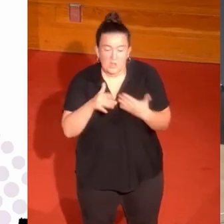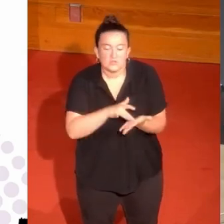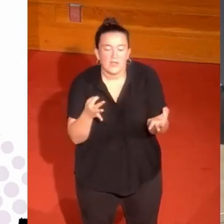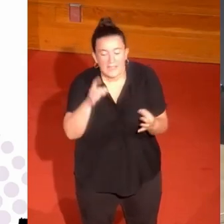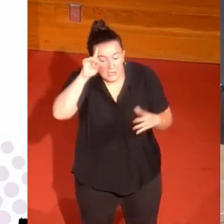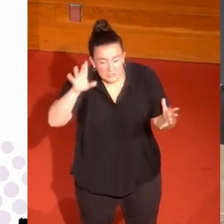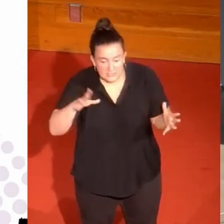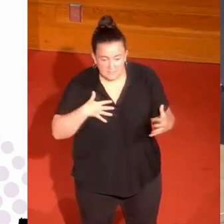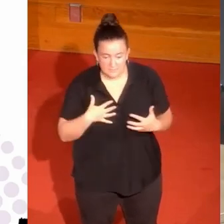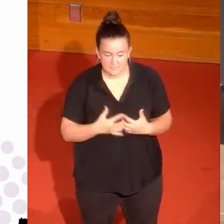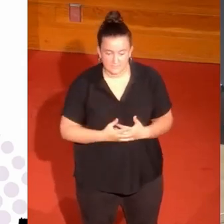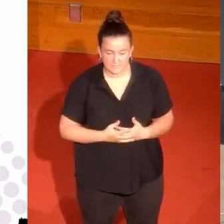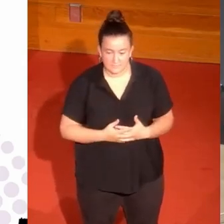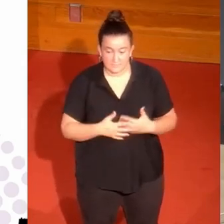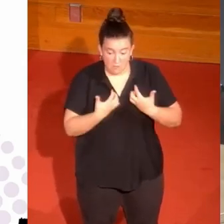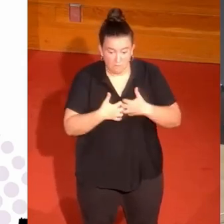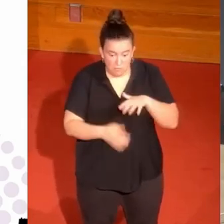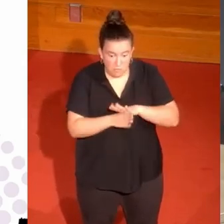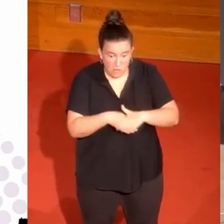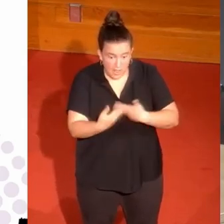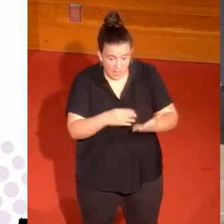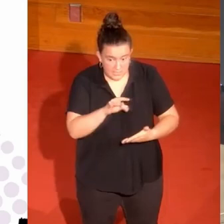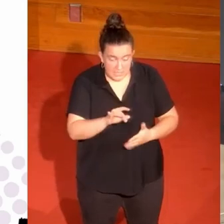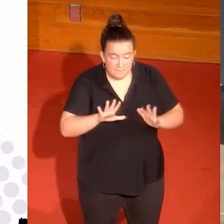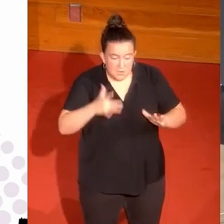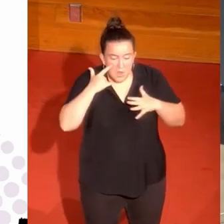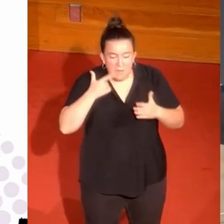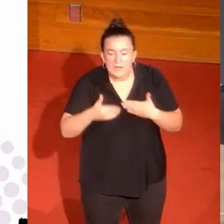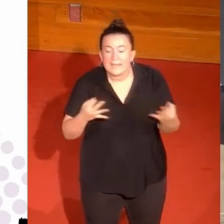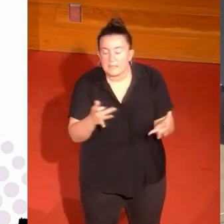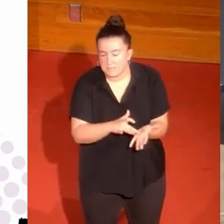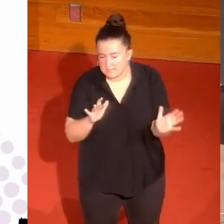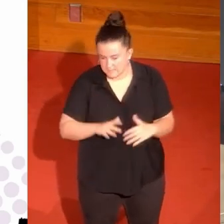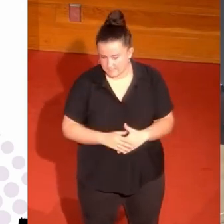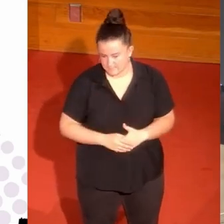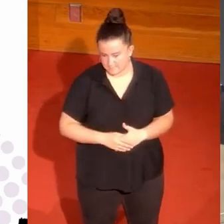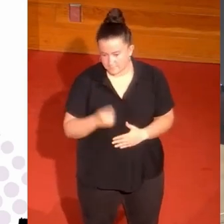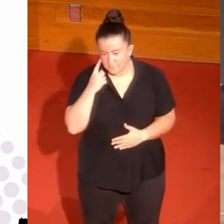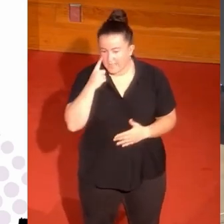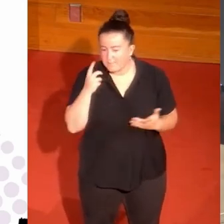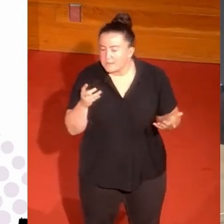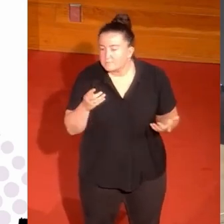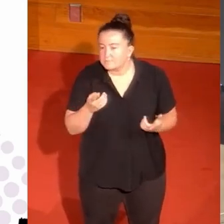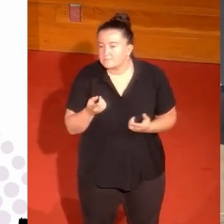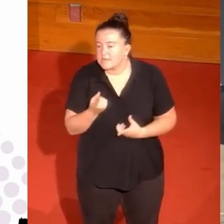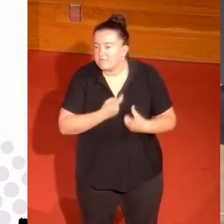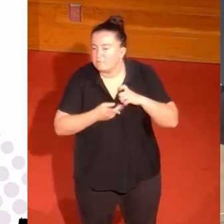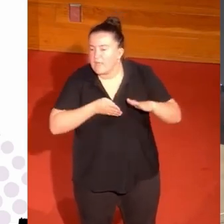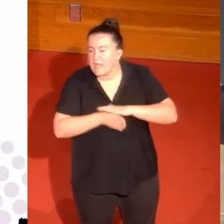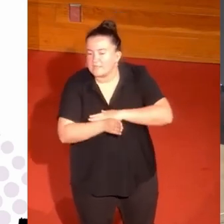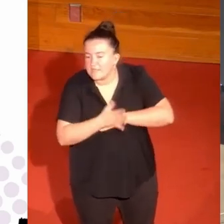funcionando pero a ver ahora qué pasa eh Y hasta dónde pueden acceder a información es que